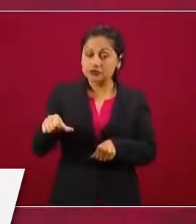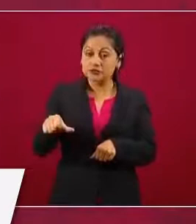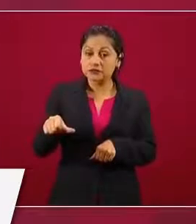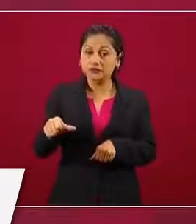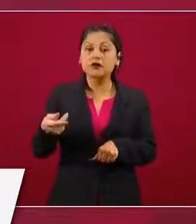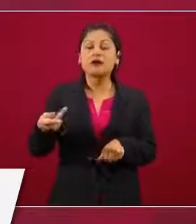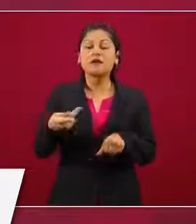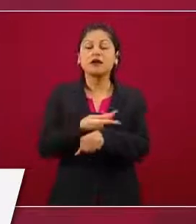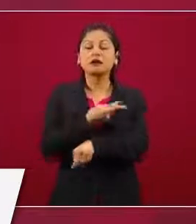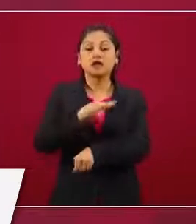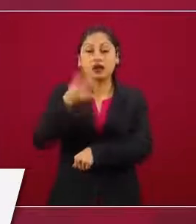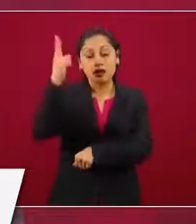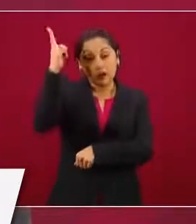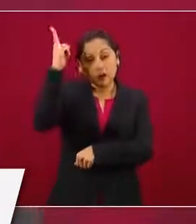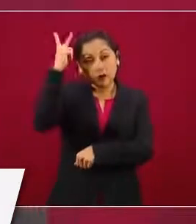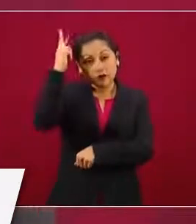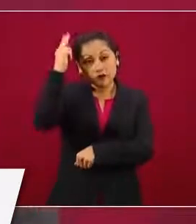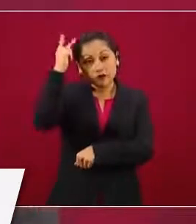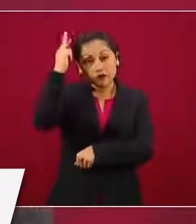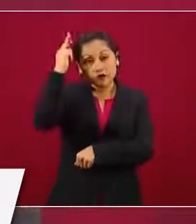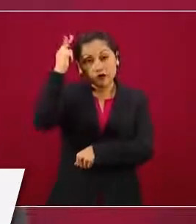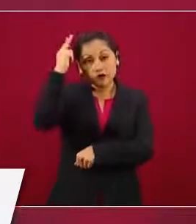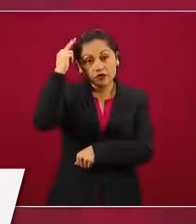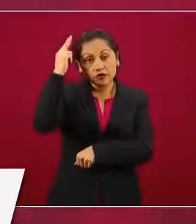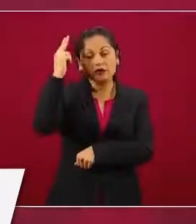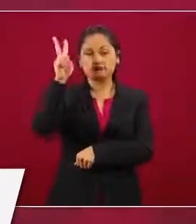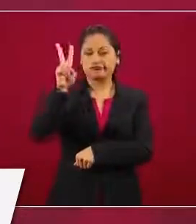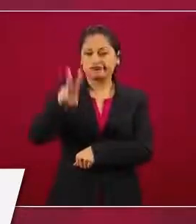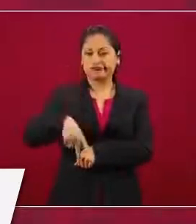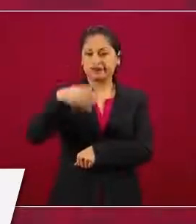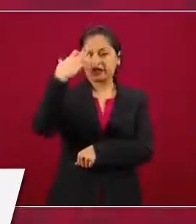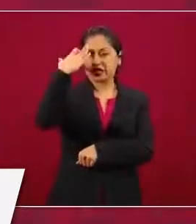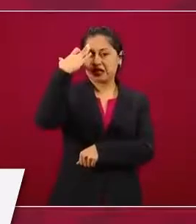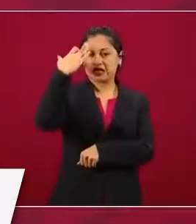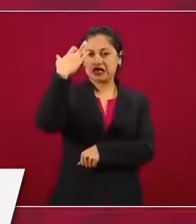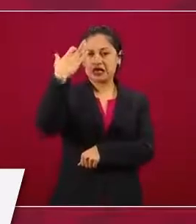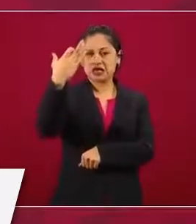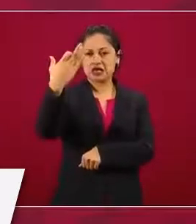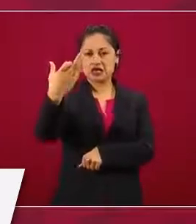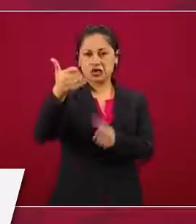que tardó algún tiempo en el gobierno,